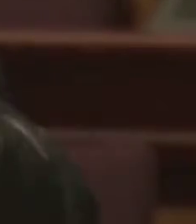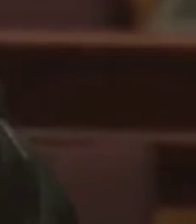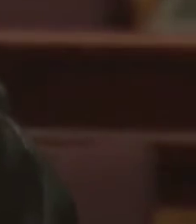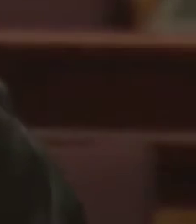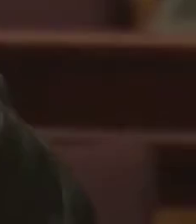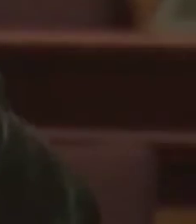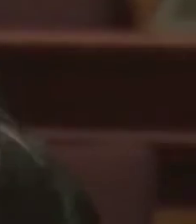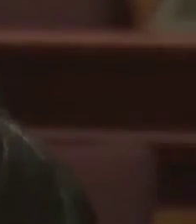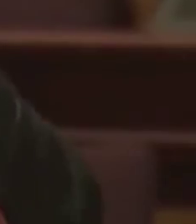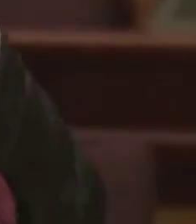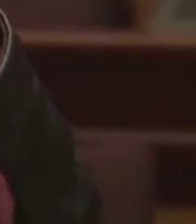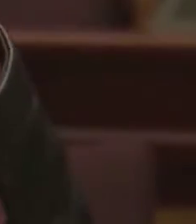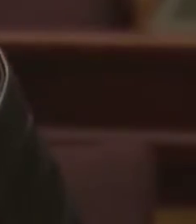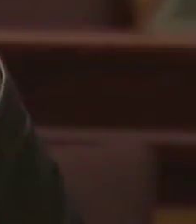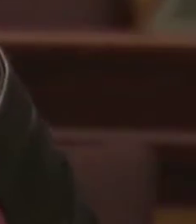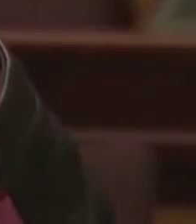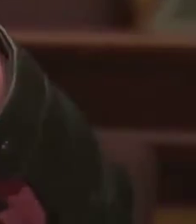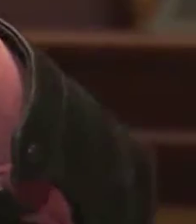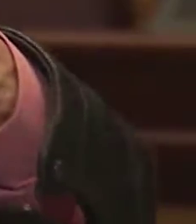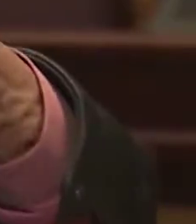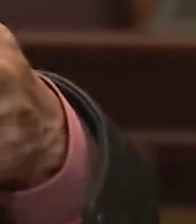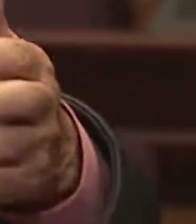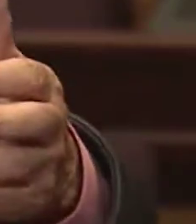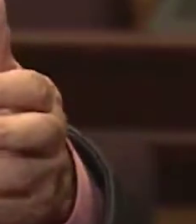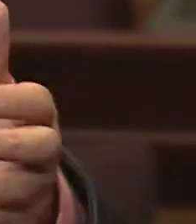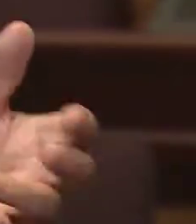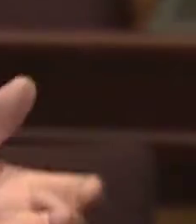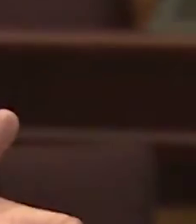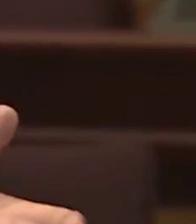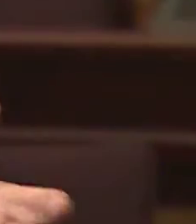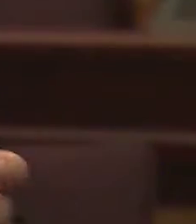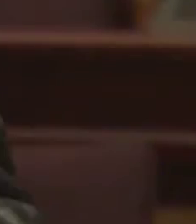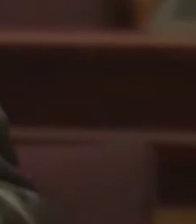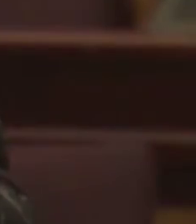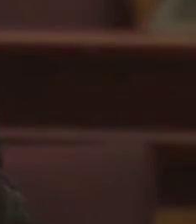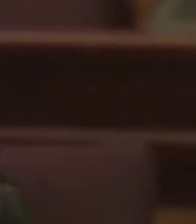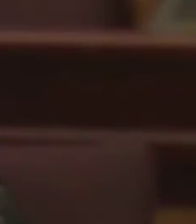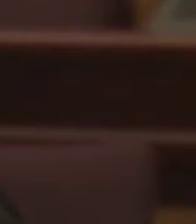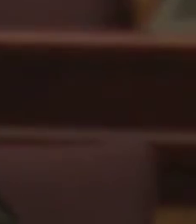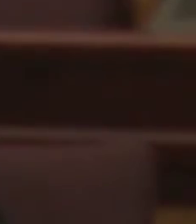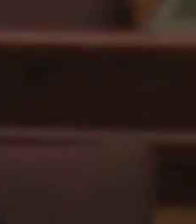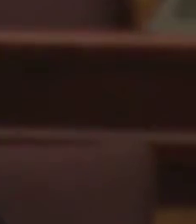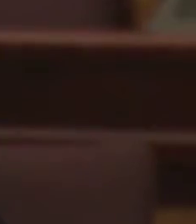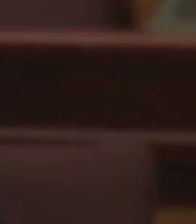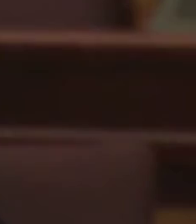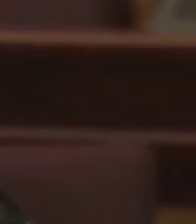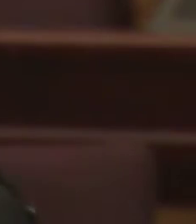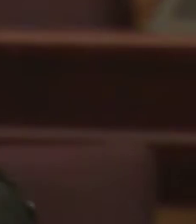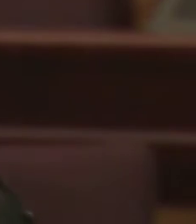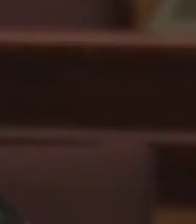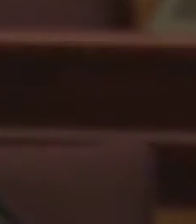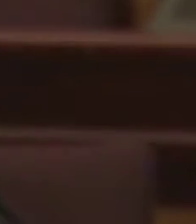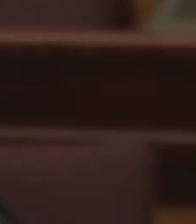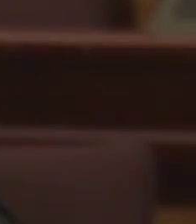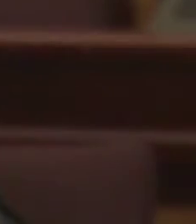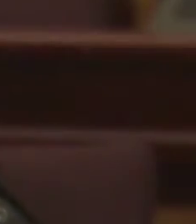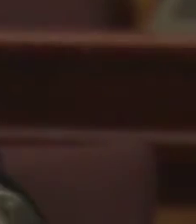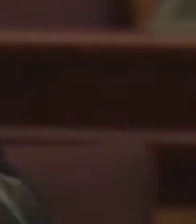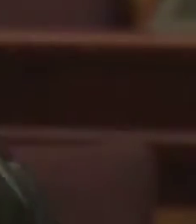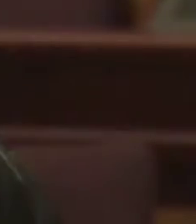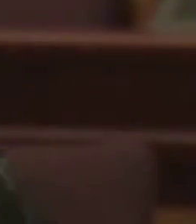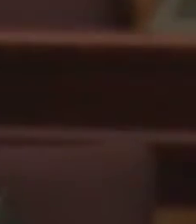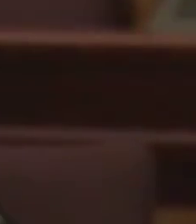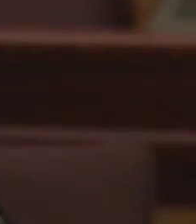supuesto con el tiempo estando junto a quienes lo han conocido antes y ellos los transfieren el conocimiento a la siguiente generación